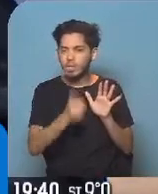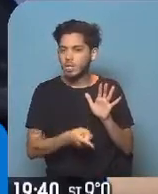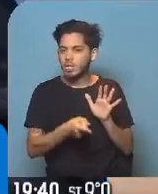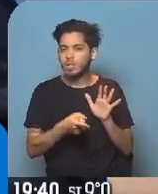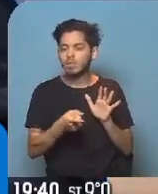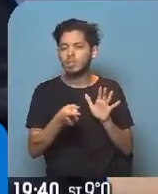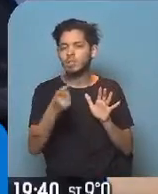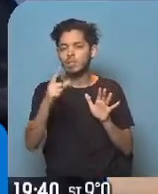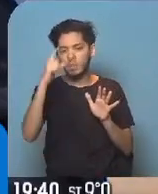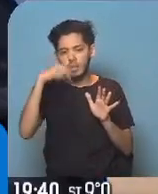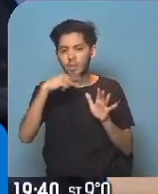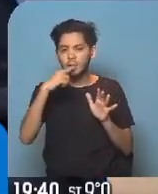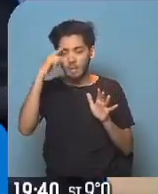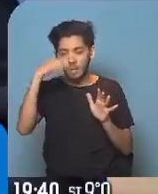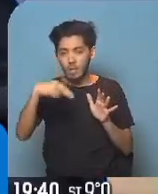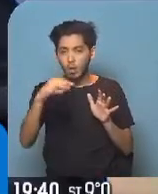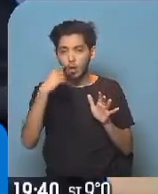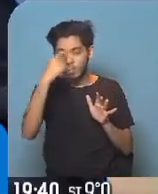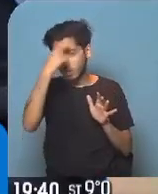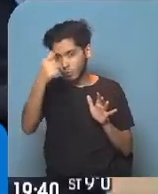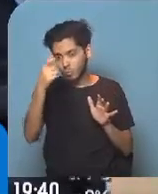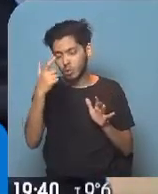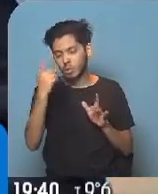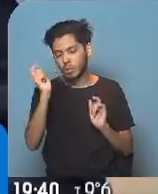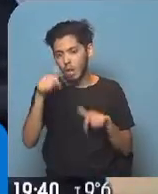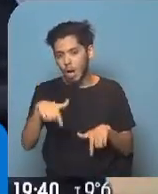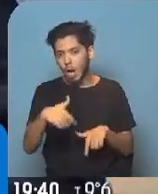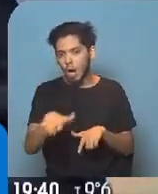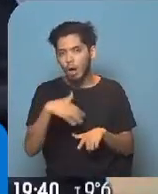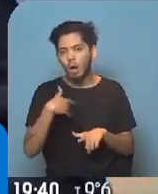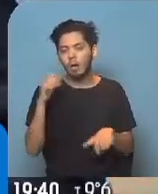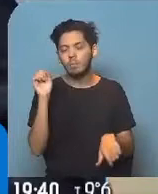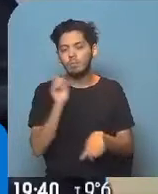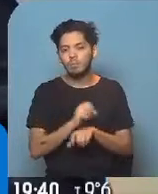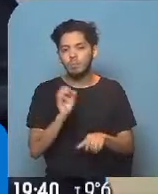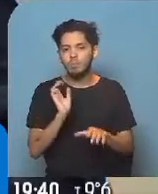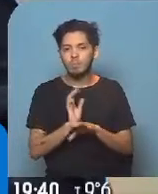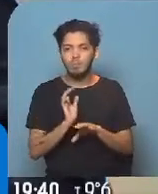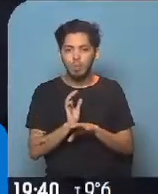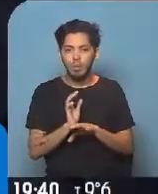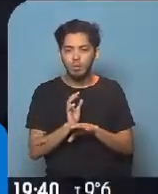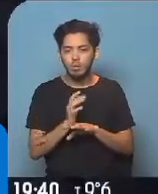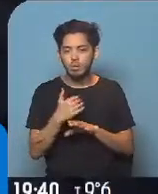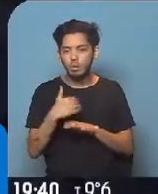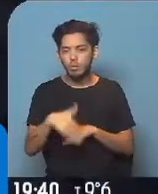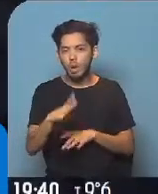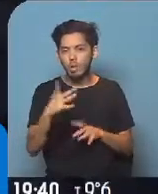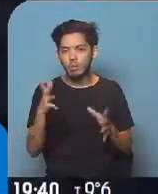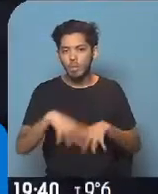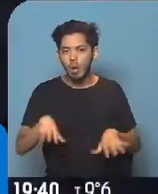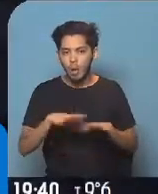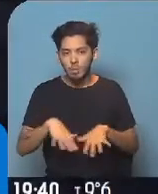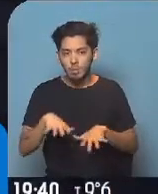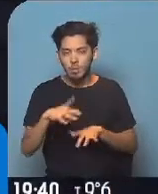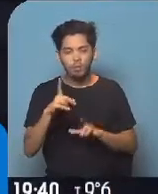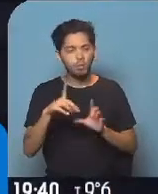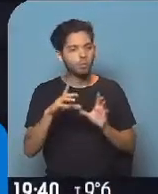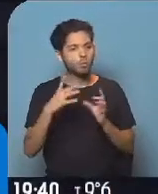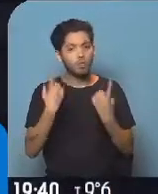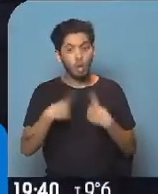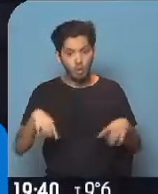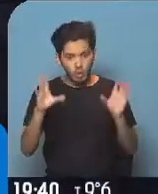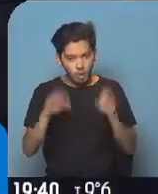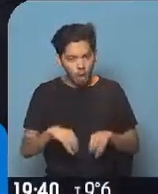de Centeno, el chofer que por estas horas está analizando la posibilidad de convertirse en un arrepentido? Yo creo que todas son evidencias que a la